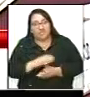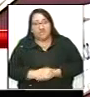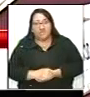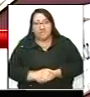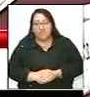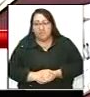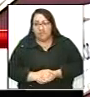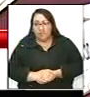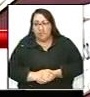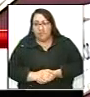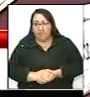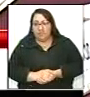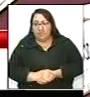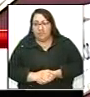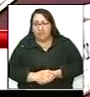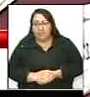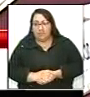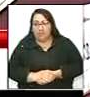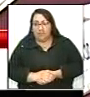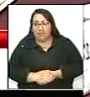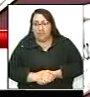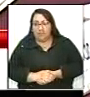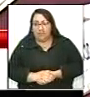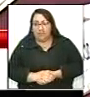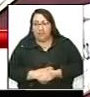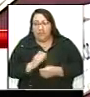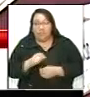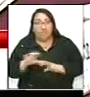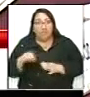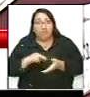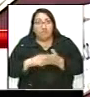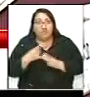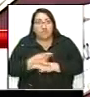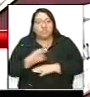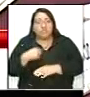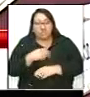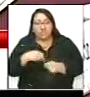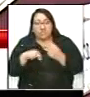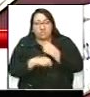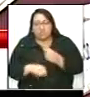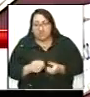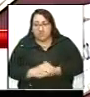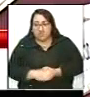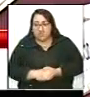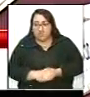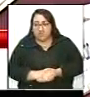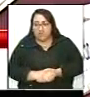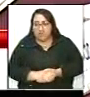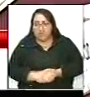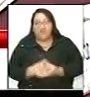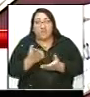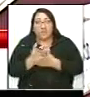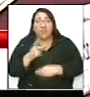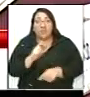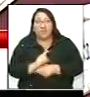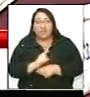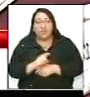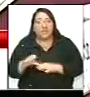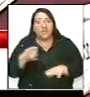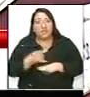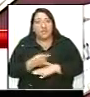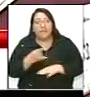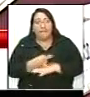todo el país, y eso sí hace daño a nuestro país, hace daño a la educación, hace